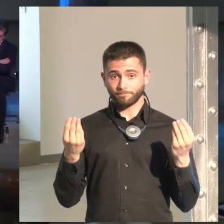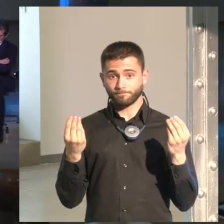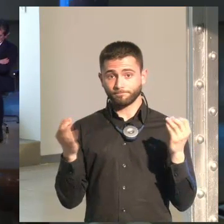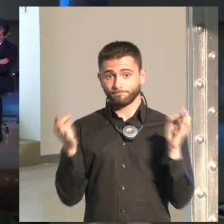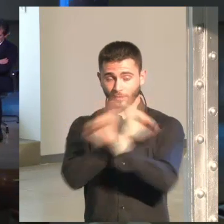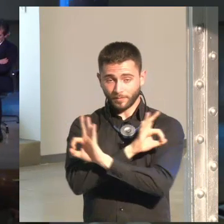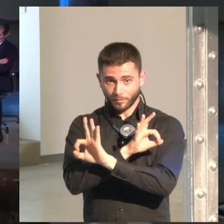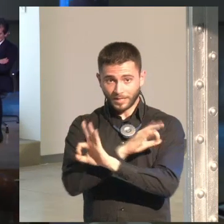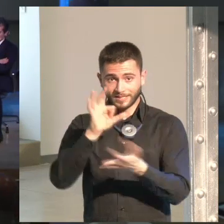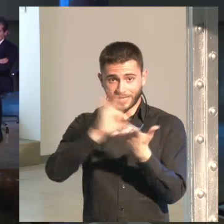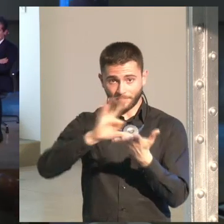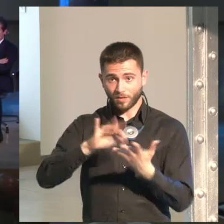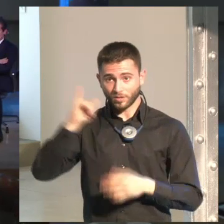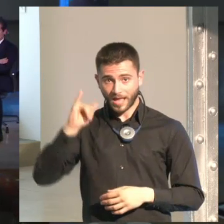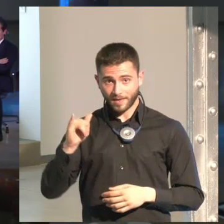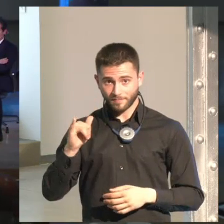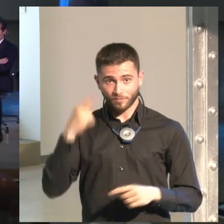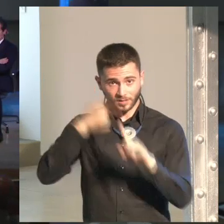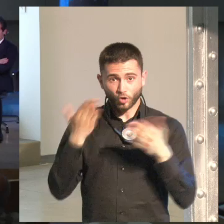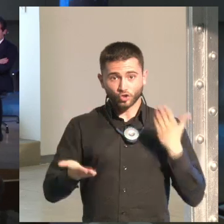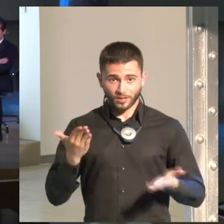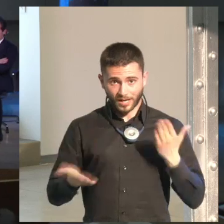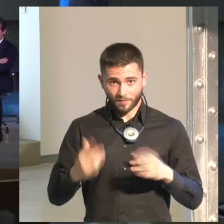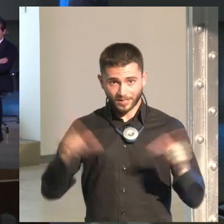sean sostenibles. Es decir, nosotros vemos la televisión y es